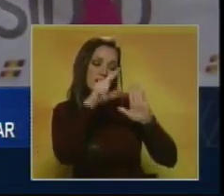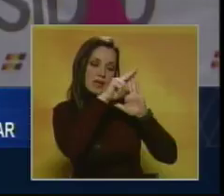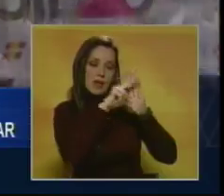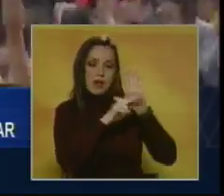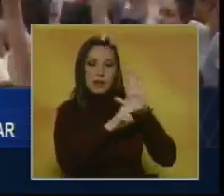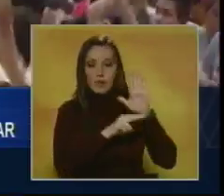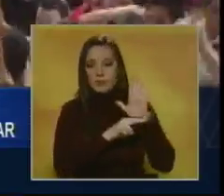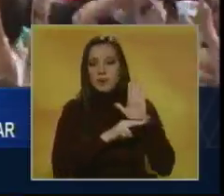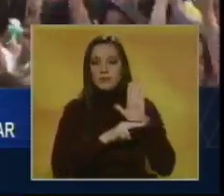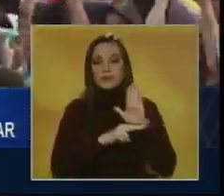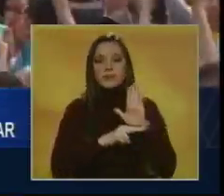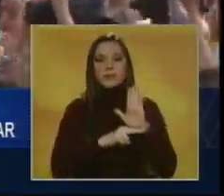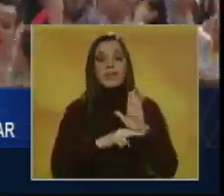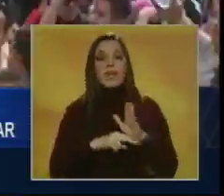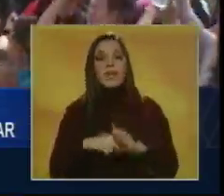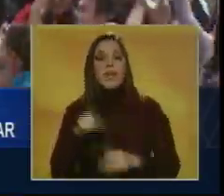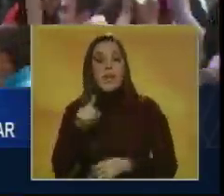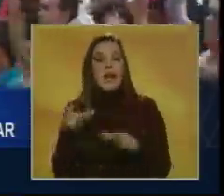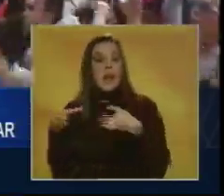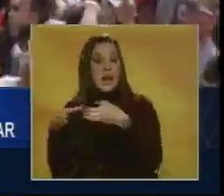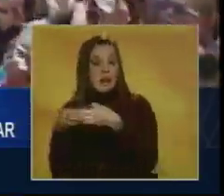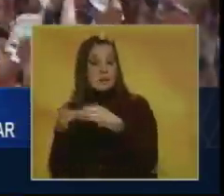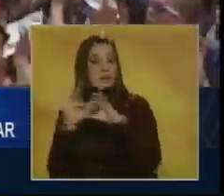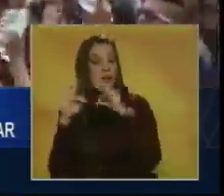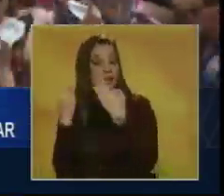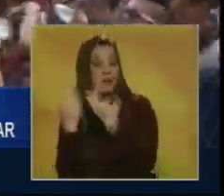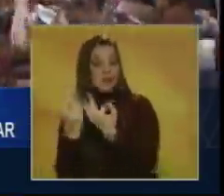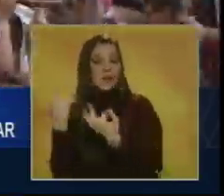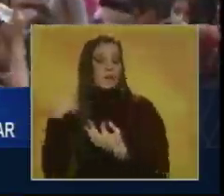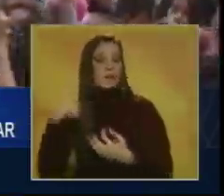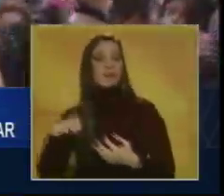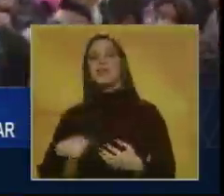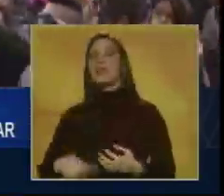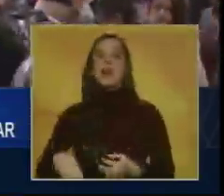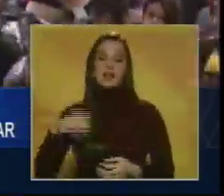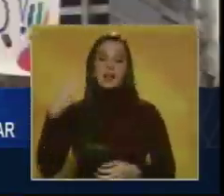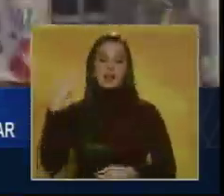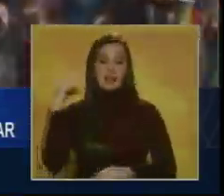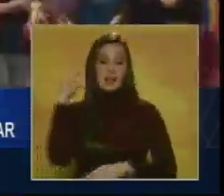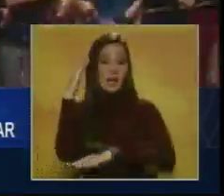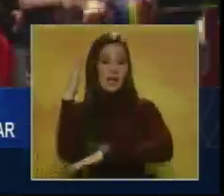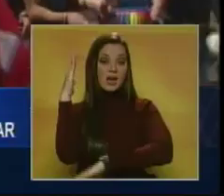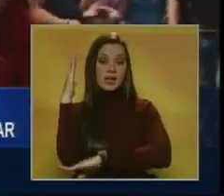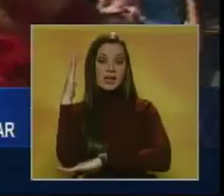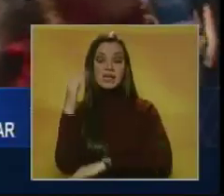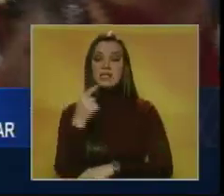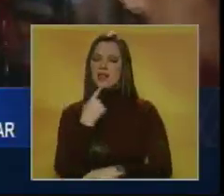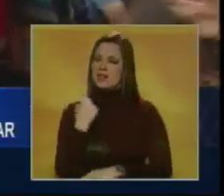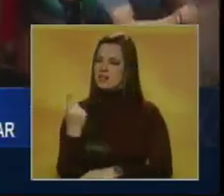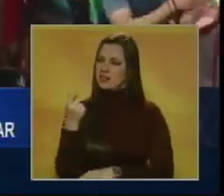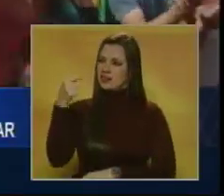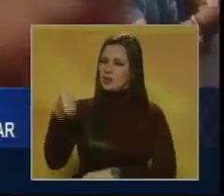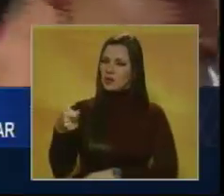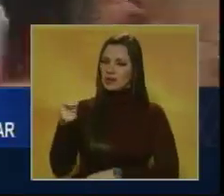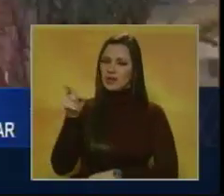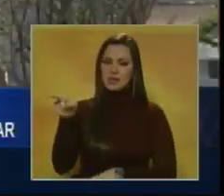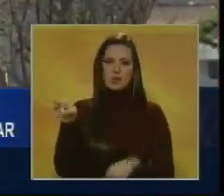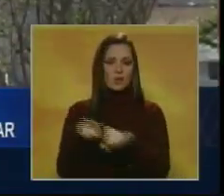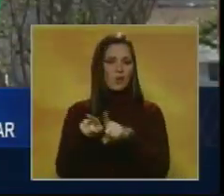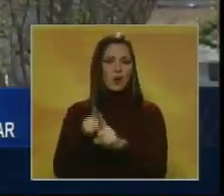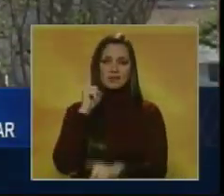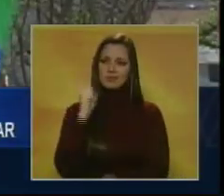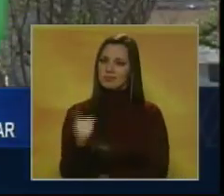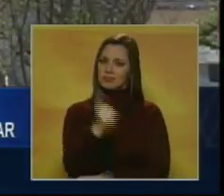normas vigentes. Por su parte, la Comisión de Familia de la Conferencia Episcopal Colombiana catalogó la acción de la Corte como una dictadura